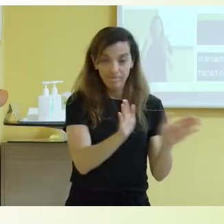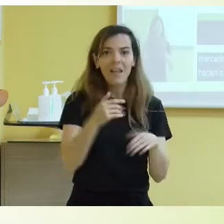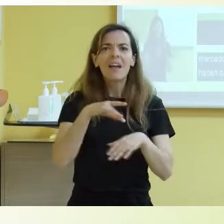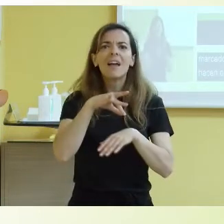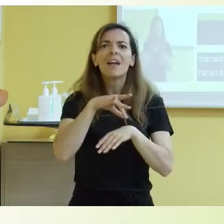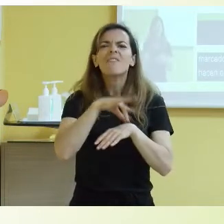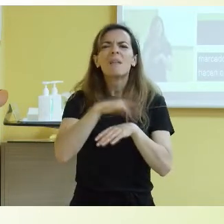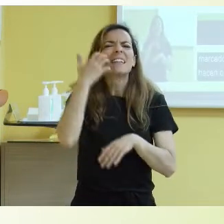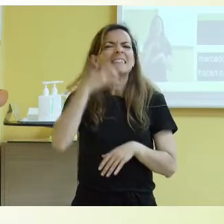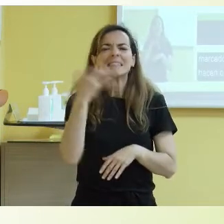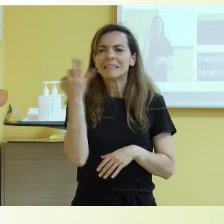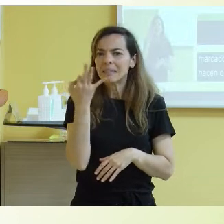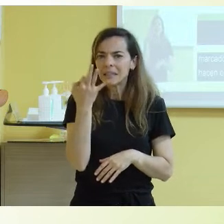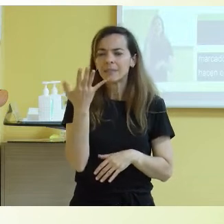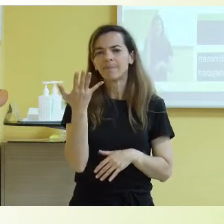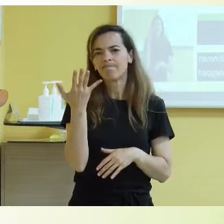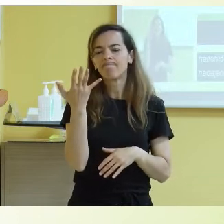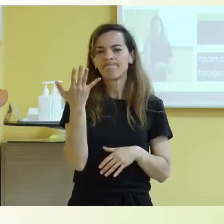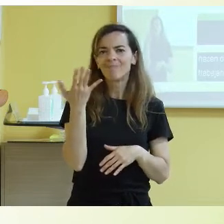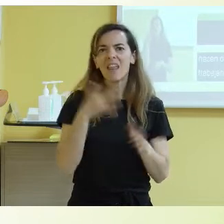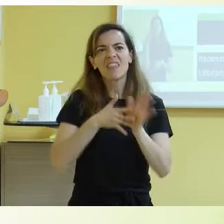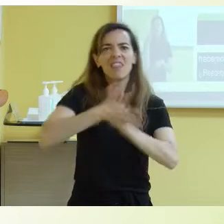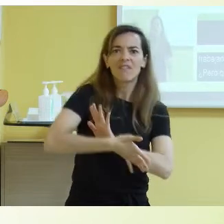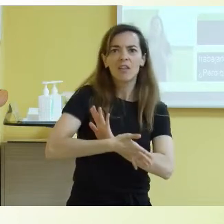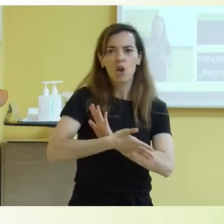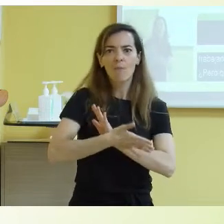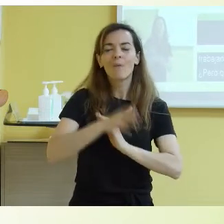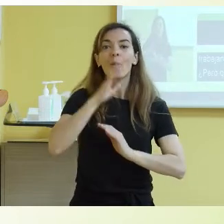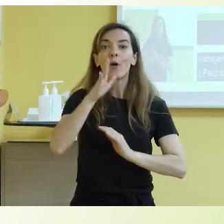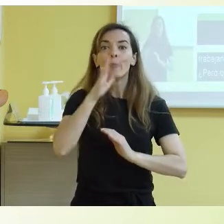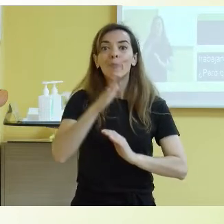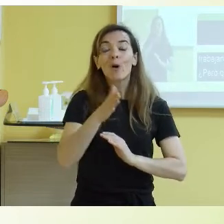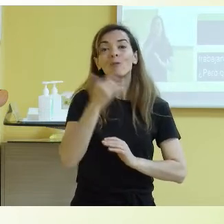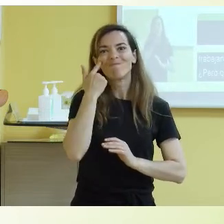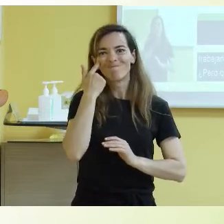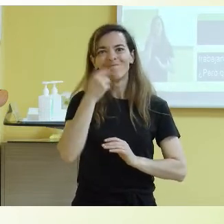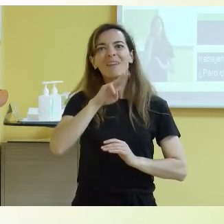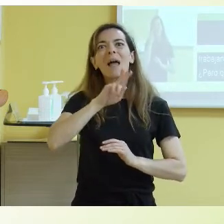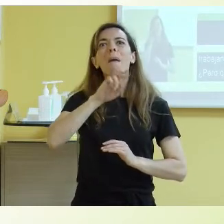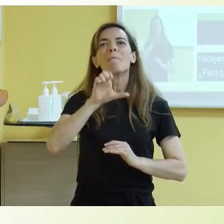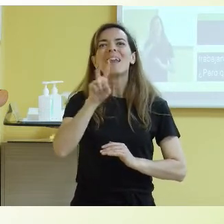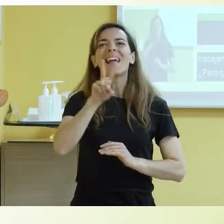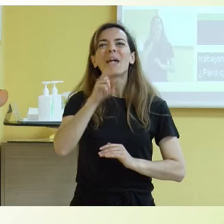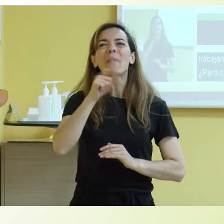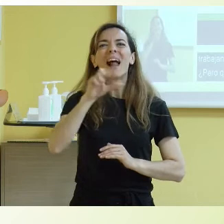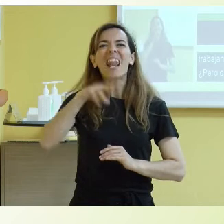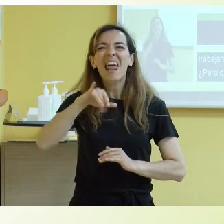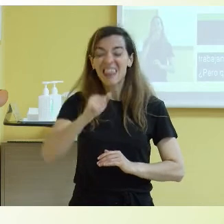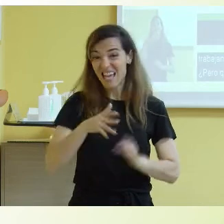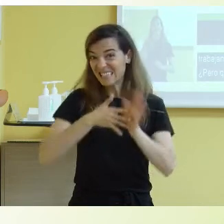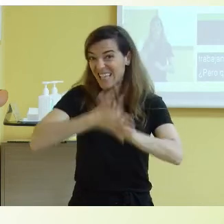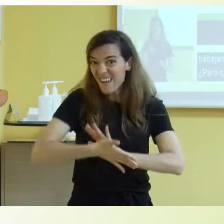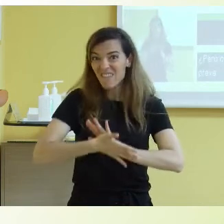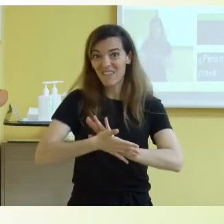enfermedades raras se definen por su prevalencia y la prevalencia de la Comisión Europea es que son menos de 5 casos